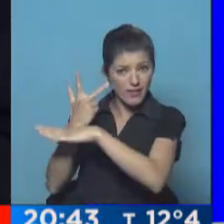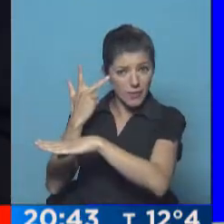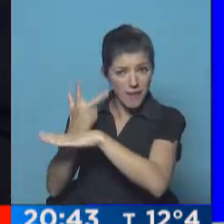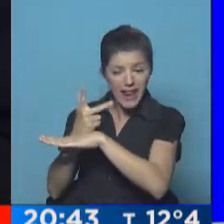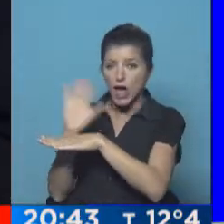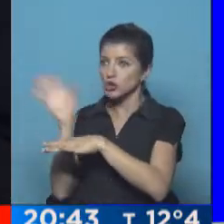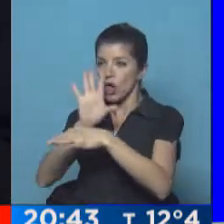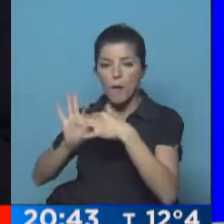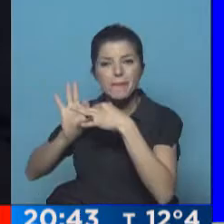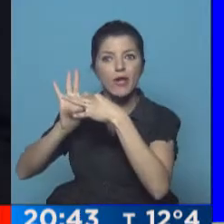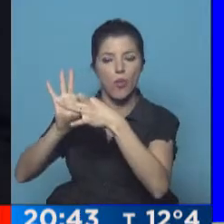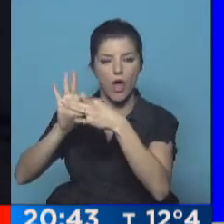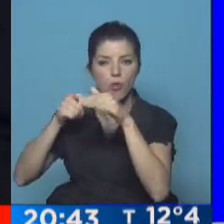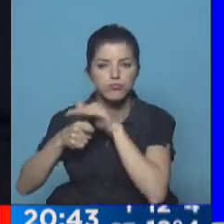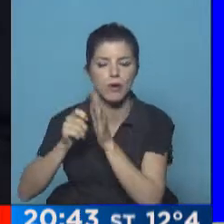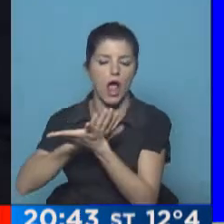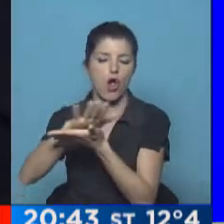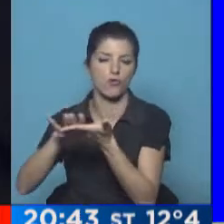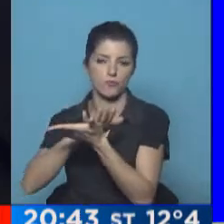involucrados en casos de corrupción y juzgados